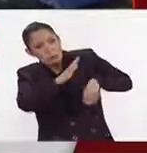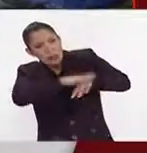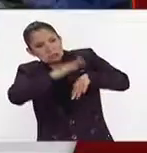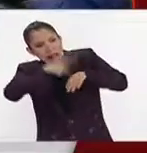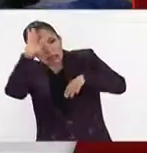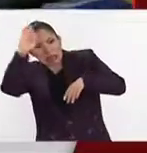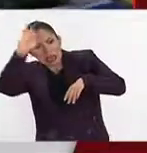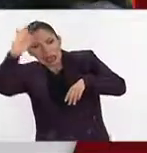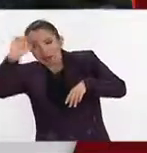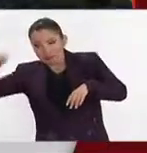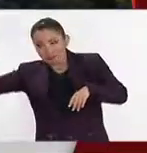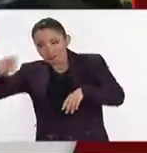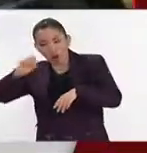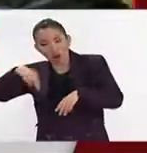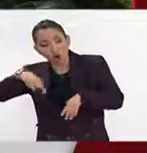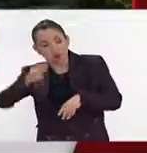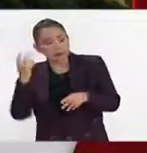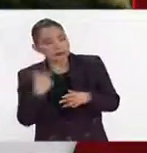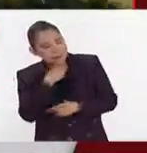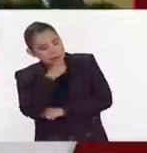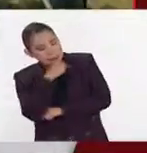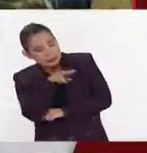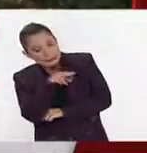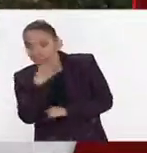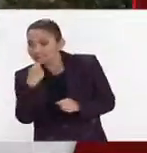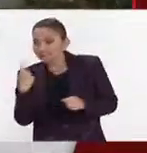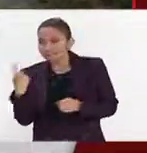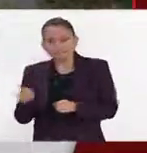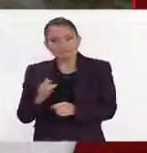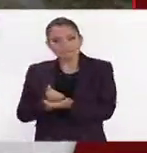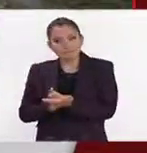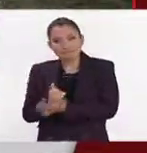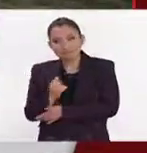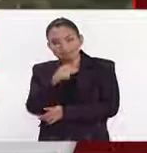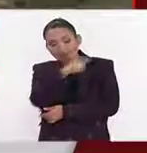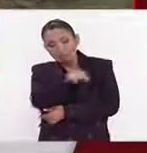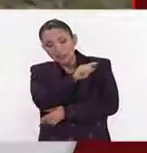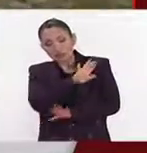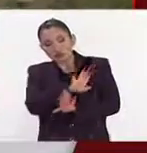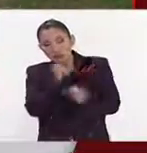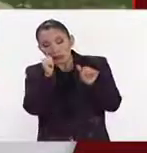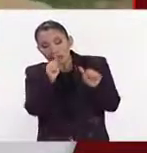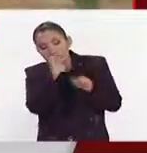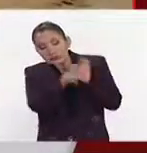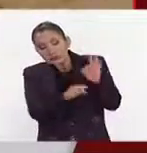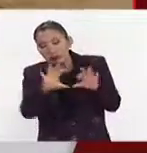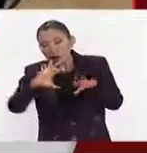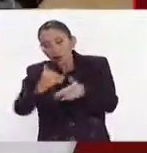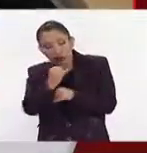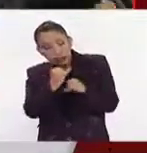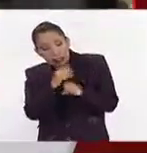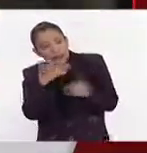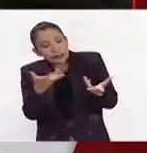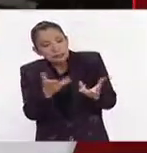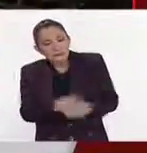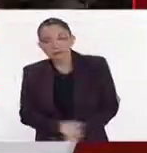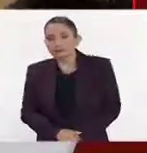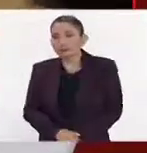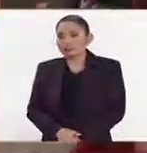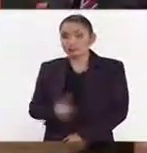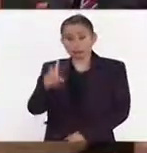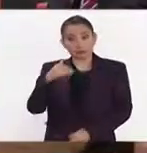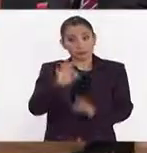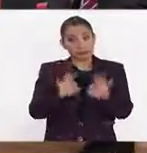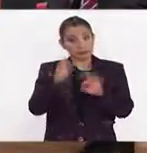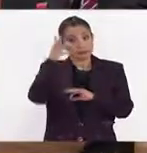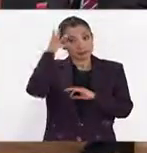importante y pues la propia ONU ya ha dispuesto que esto sea un foco de atención para la comunidad internacional. Claro, y de ahí el reto,